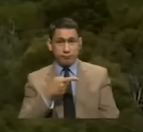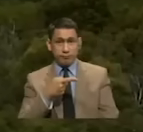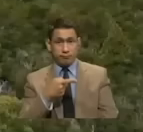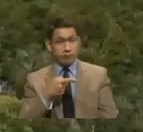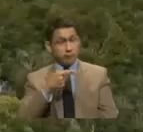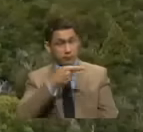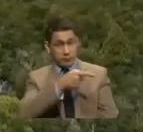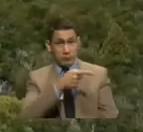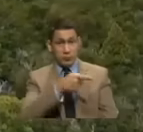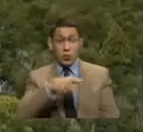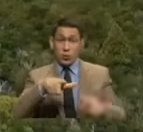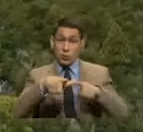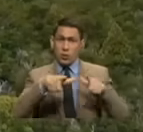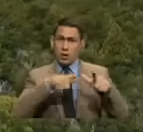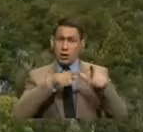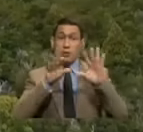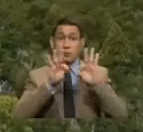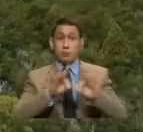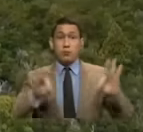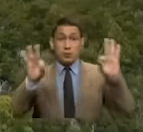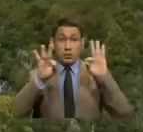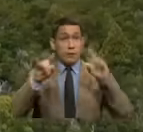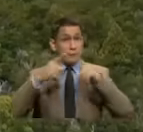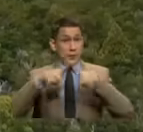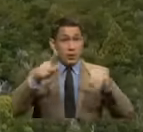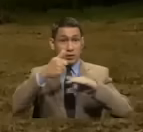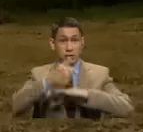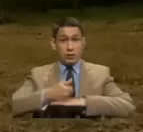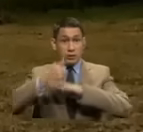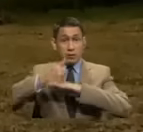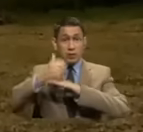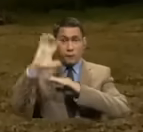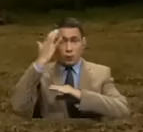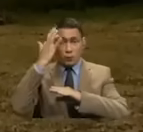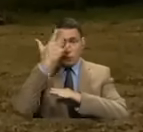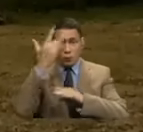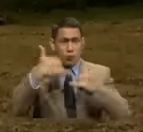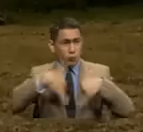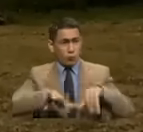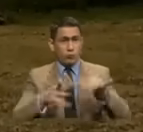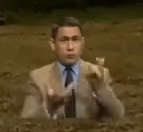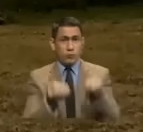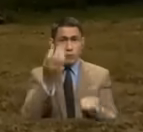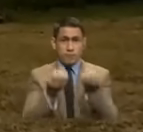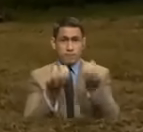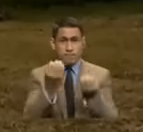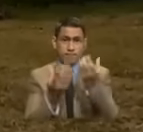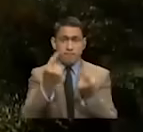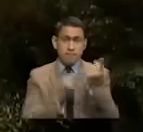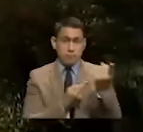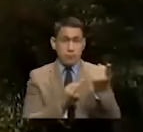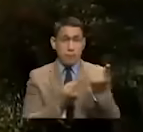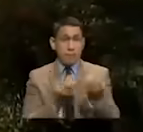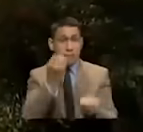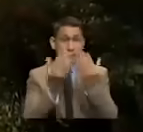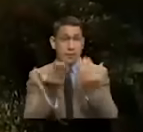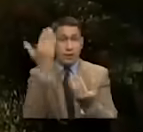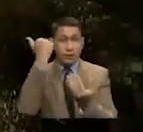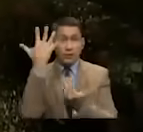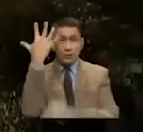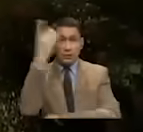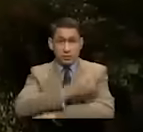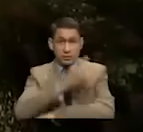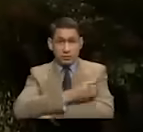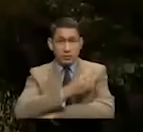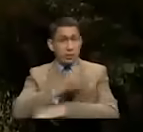Patrimonio Mundial de la UNESCO y hay preocupación porque las llamas se han extendido más de 2.000 hectáreas. El fuego está activo desde hace 5 días y